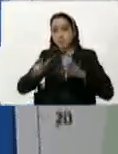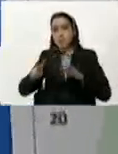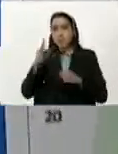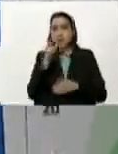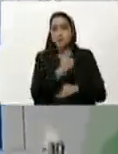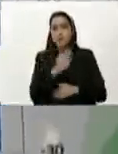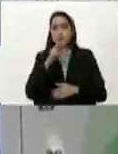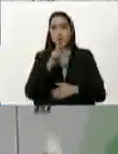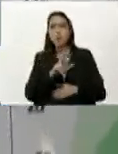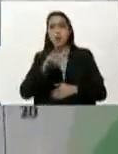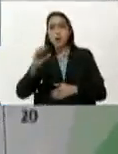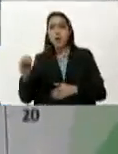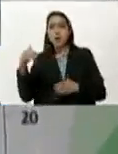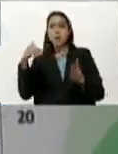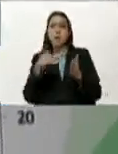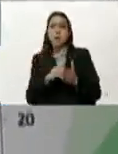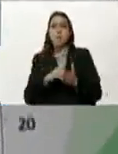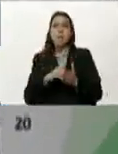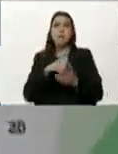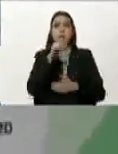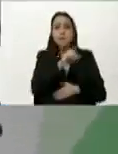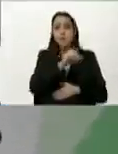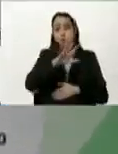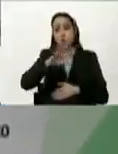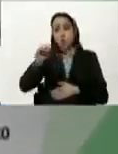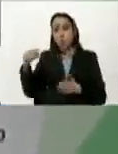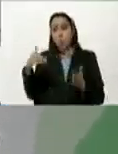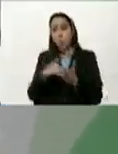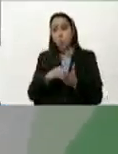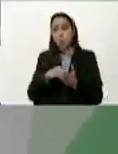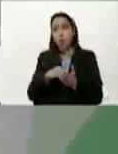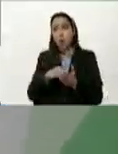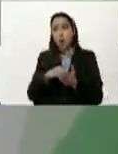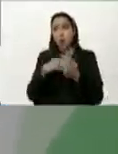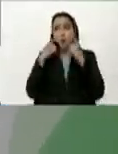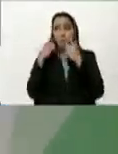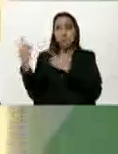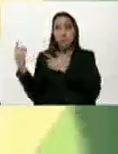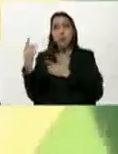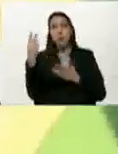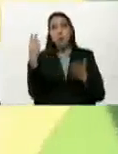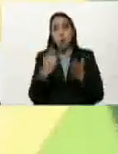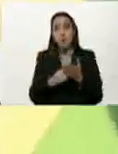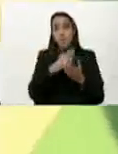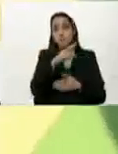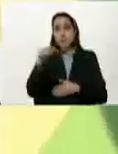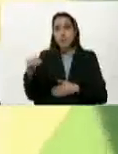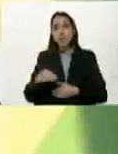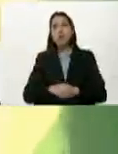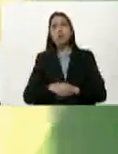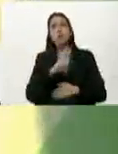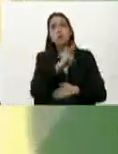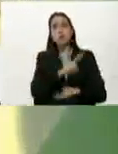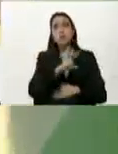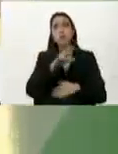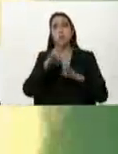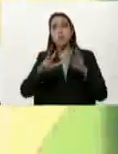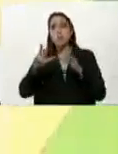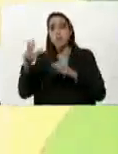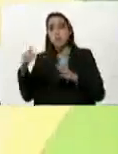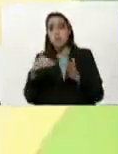mil 2019 150.000 2020 237 mil